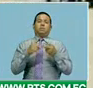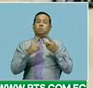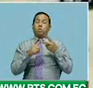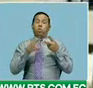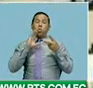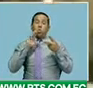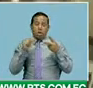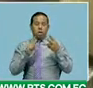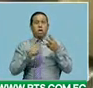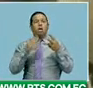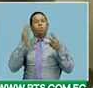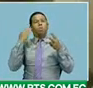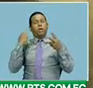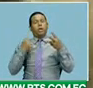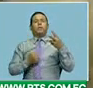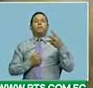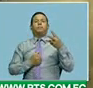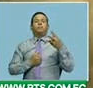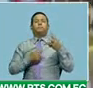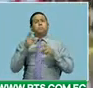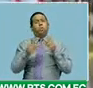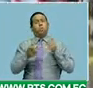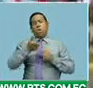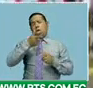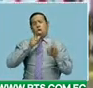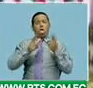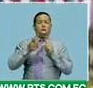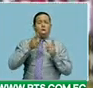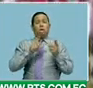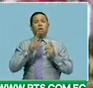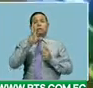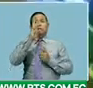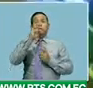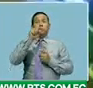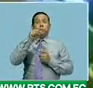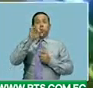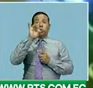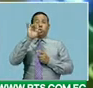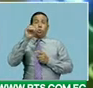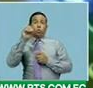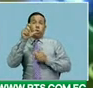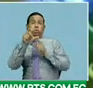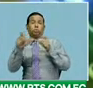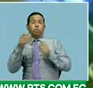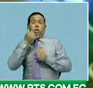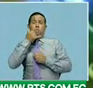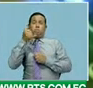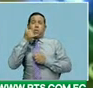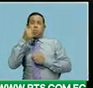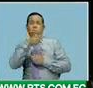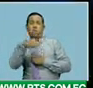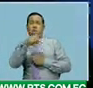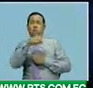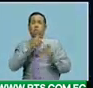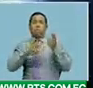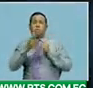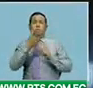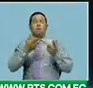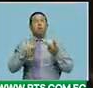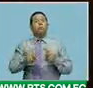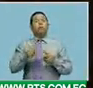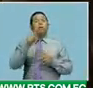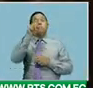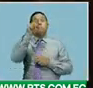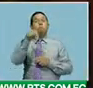Guayaquil. En el caso de los libadores también hubo 6.878 reportes y se registraron 1.055